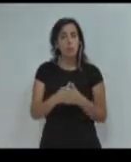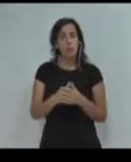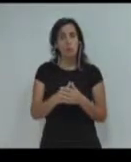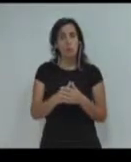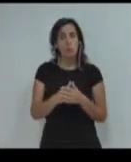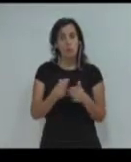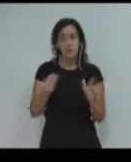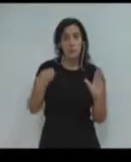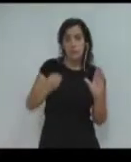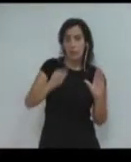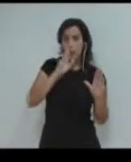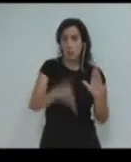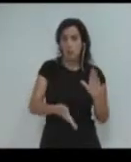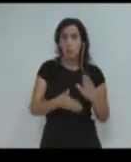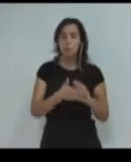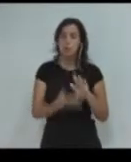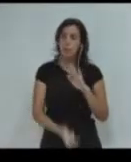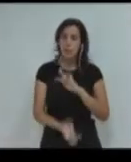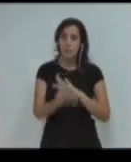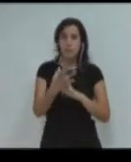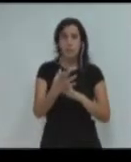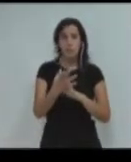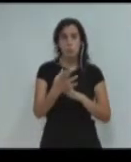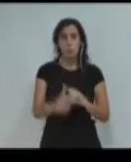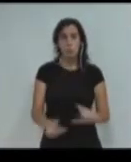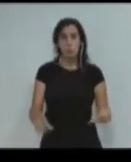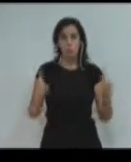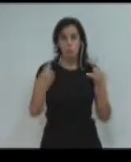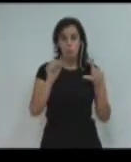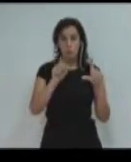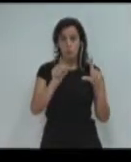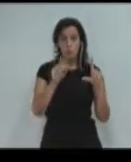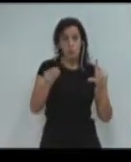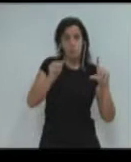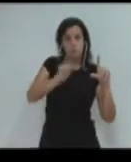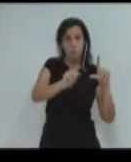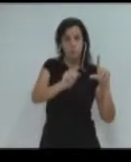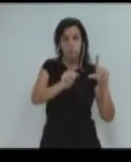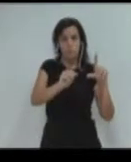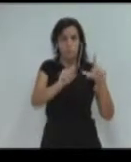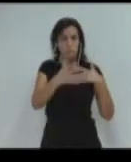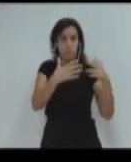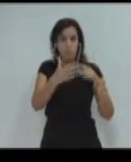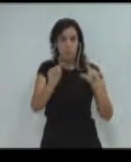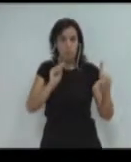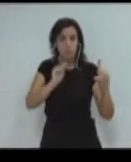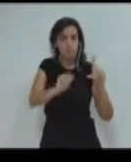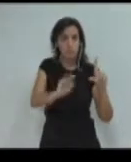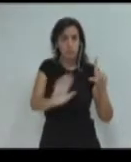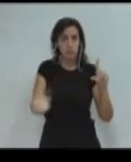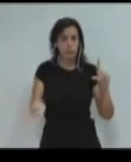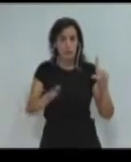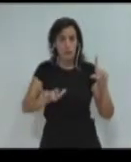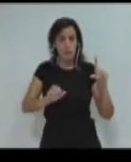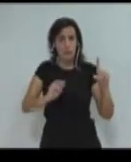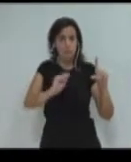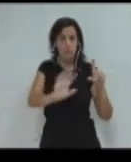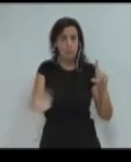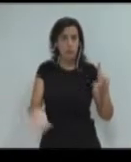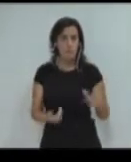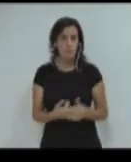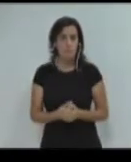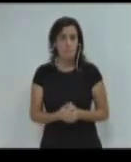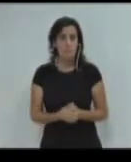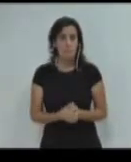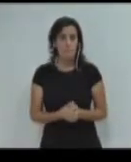Insertarla directamente. Generando un cuadro Y colocarla. escribir ahí a pinrel, como se suele decir, tic, tic, tic, tic, tic. Ya está. Claro, Y lo que ahora